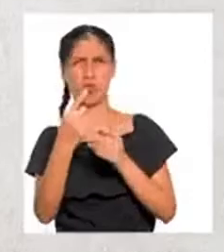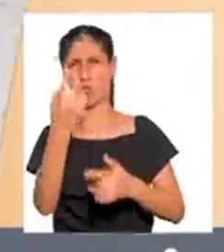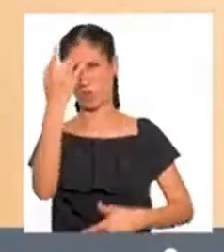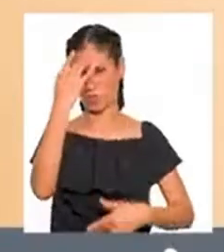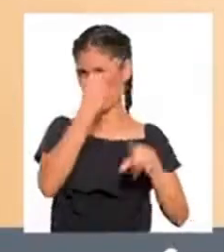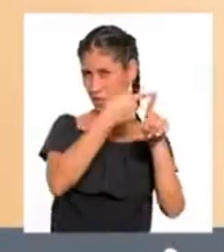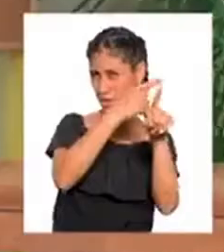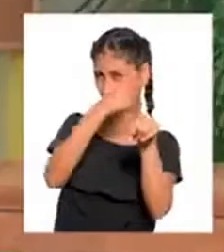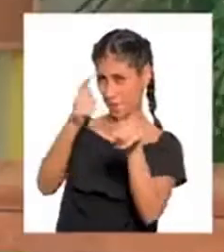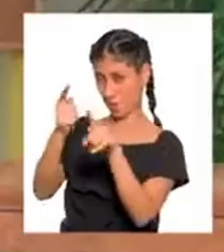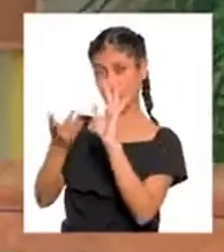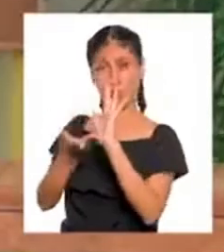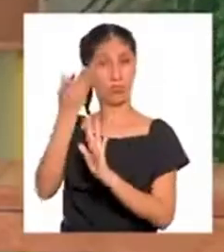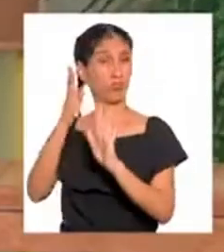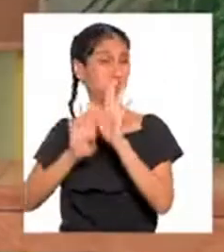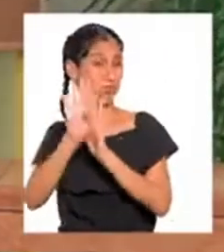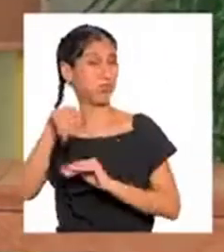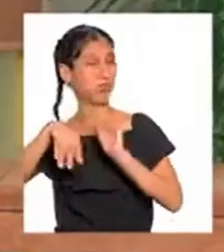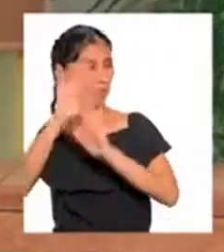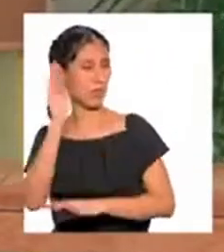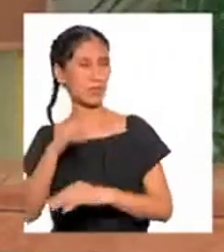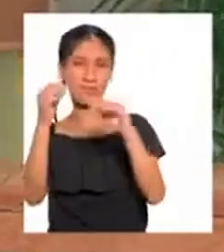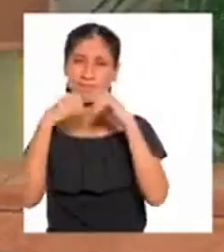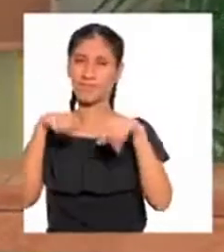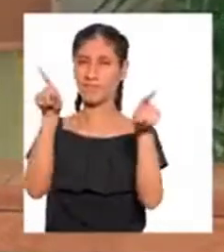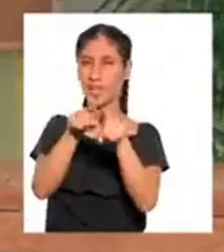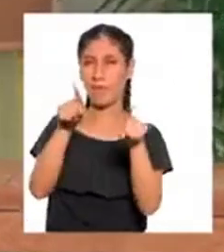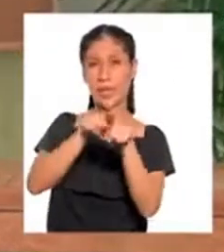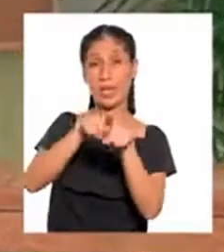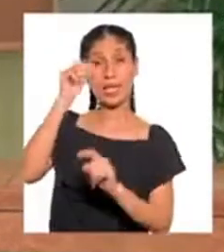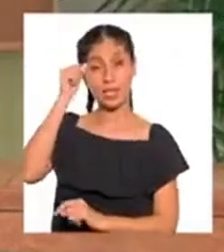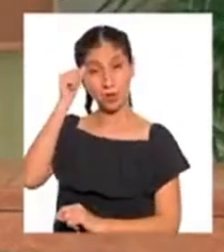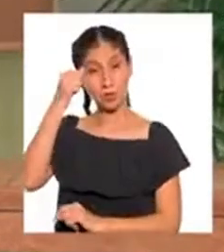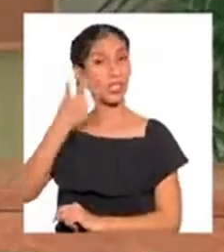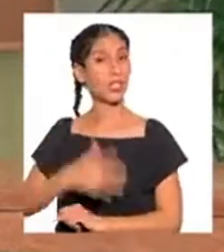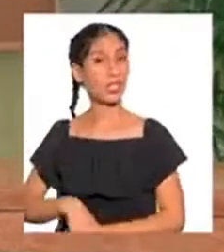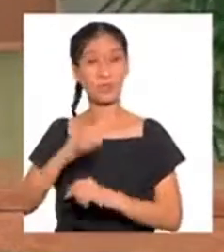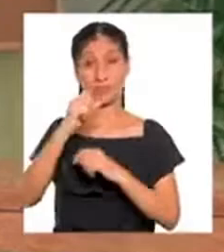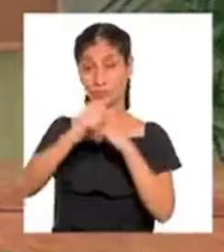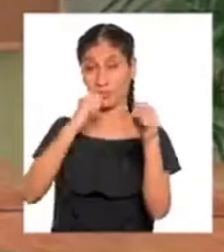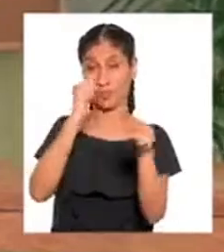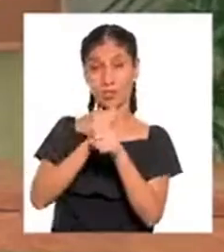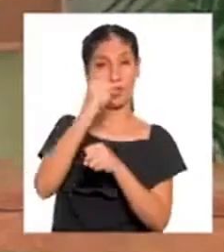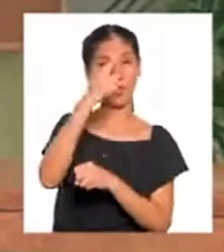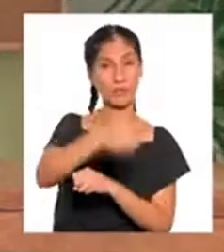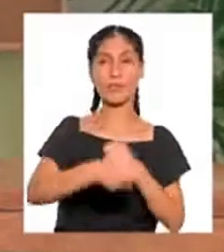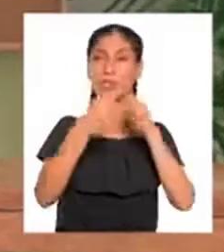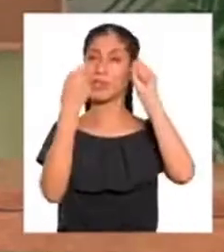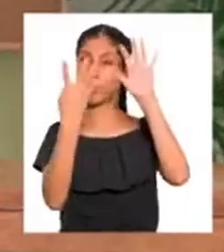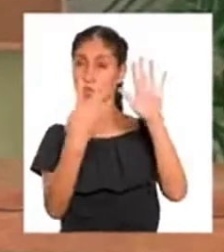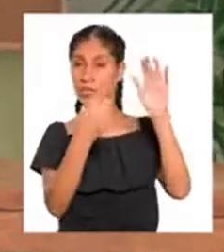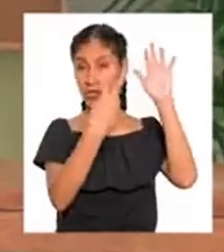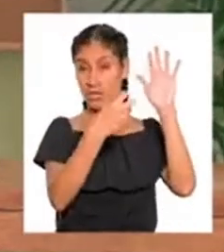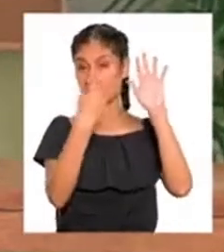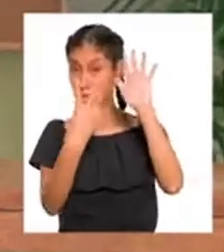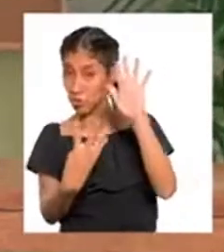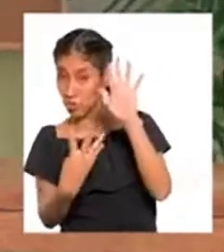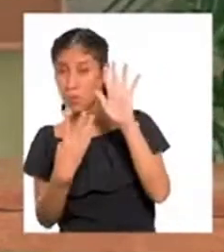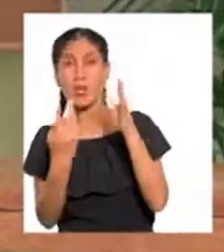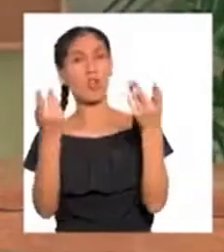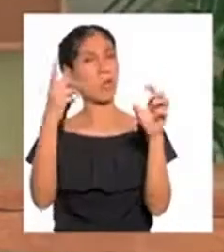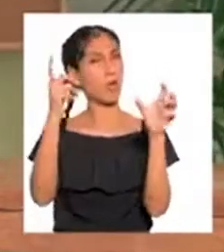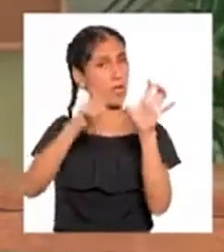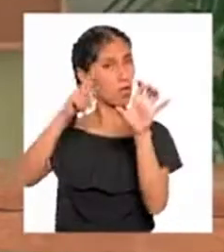y pandemias. Asimismo, es necesario recordar que recién la Constitución de 1979 incorpora el concepto de